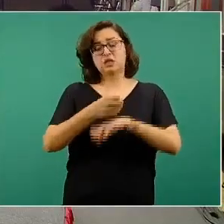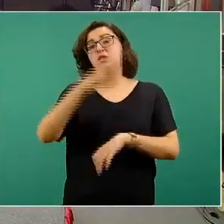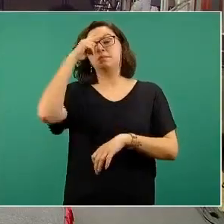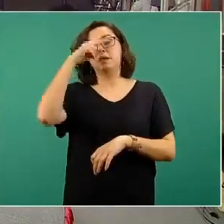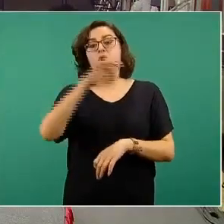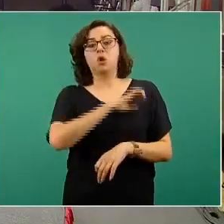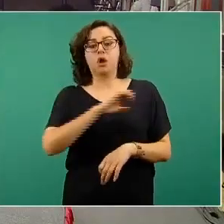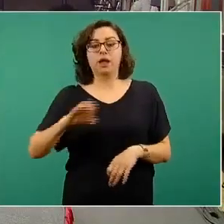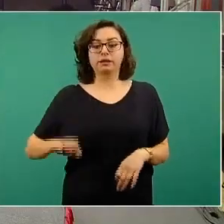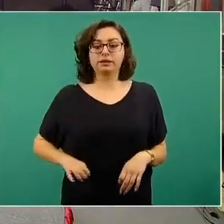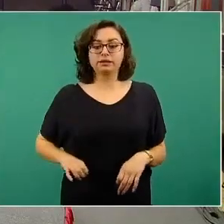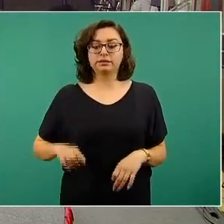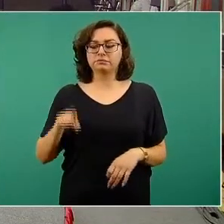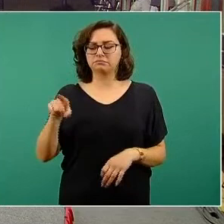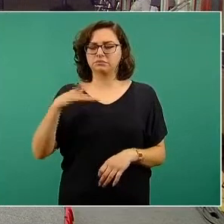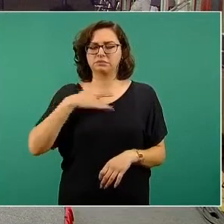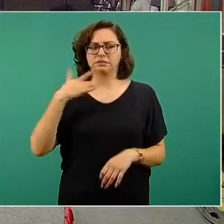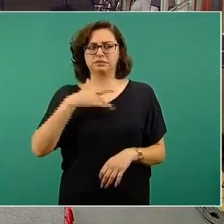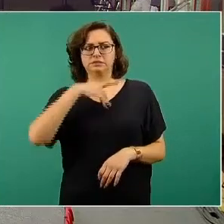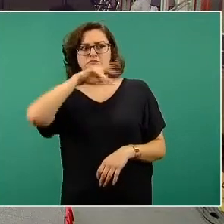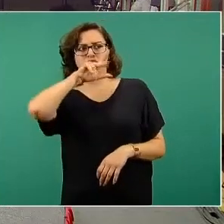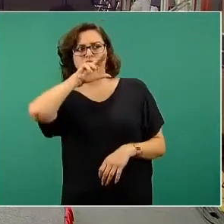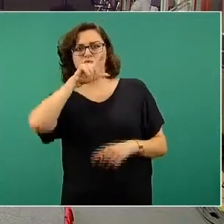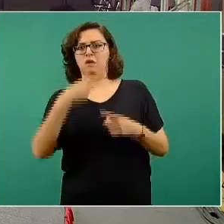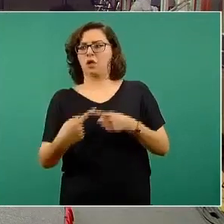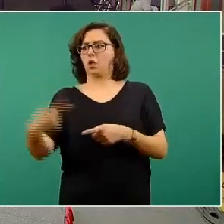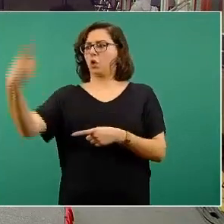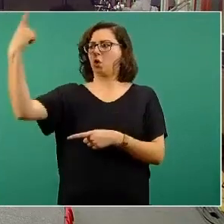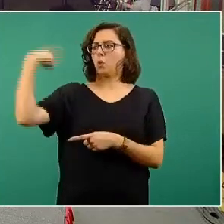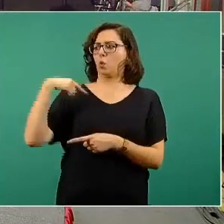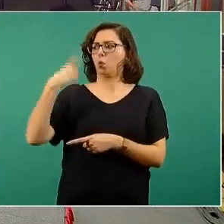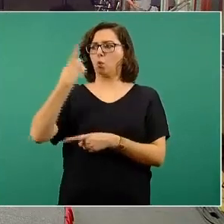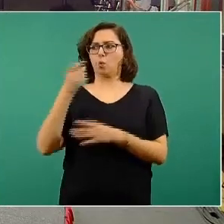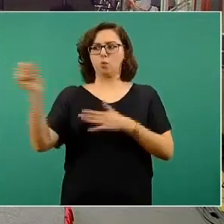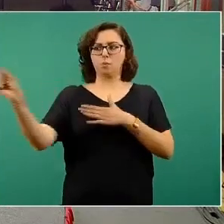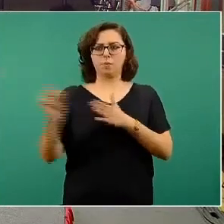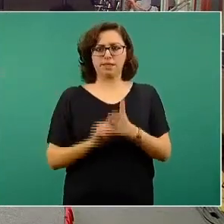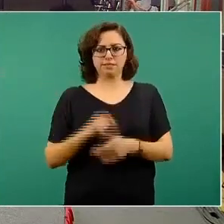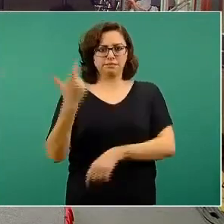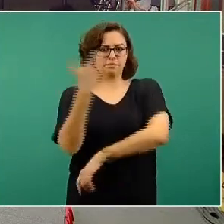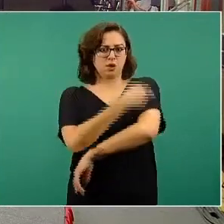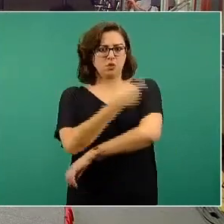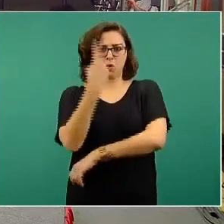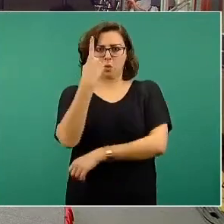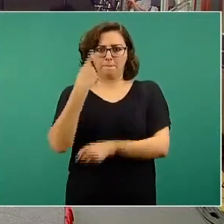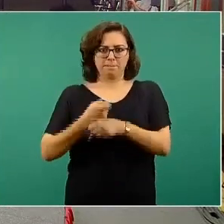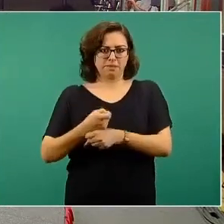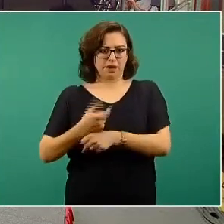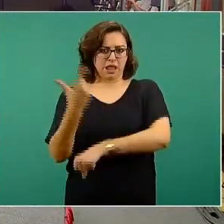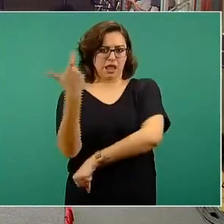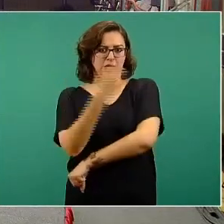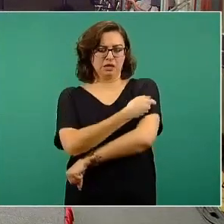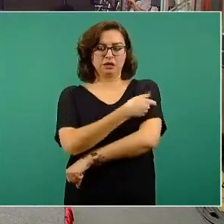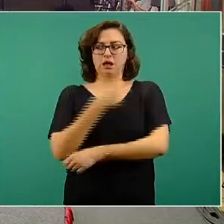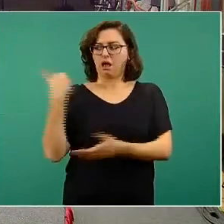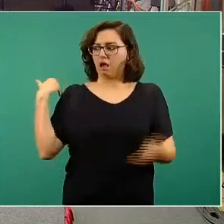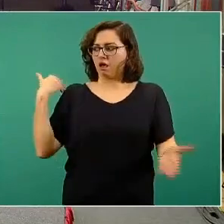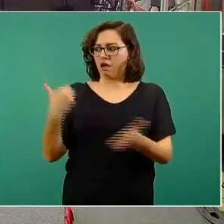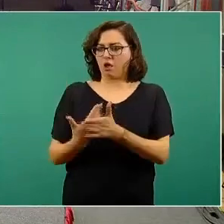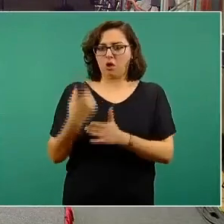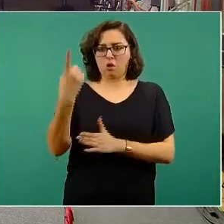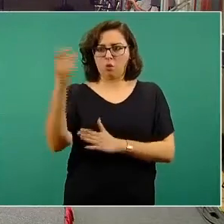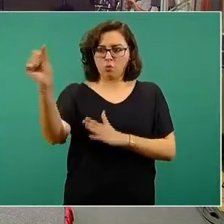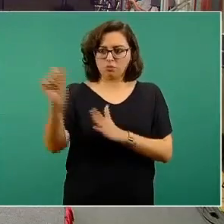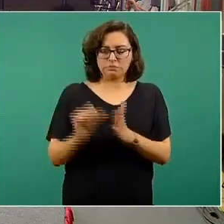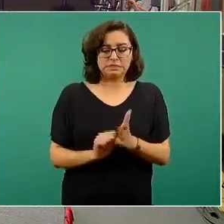un mes de la primera dosis, creo que es Sinovac. No sé si les pudiera platicar, desconozco, ahora sí no hice